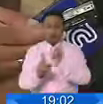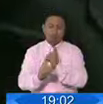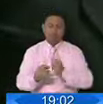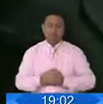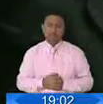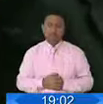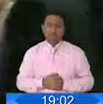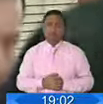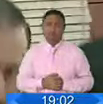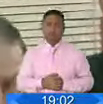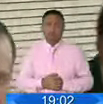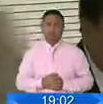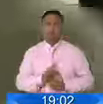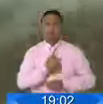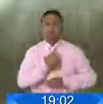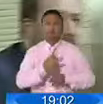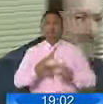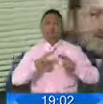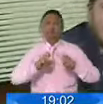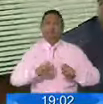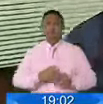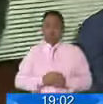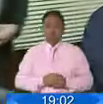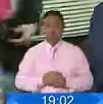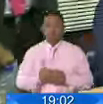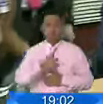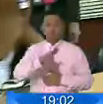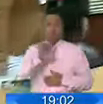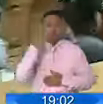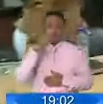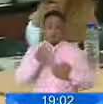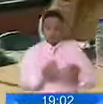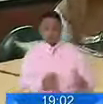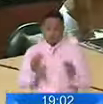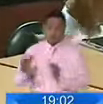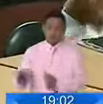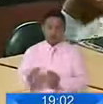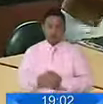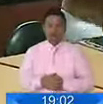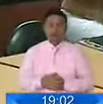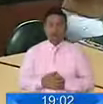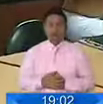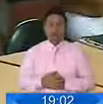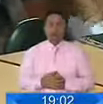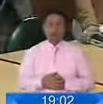nacional. La instrucción fiscal en este caso se extendió por 30 días más. En Quito informó Adriana Rojas.